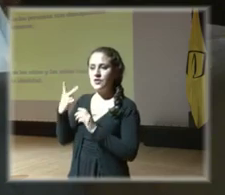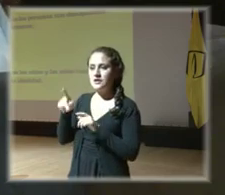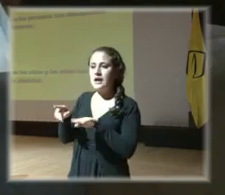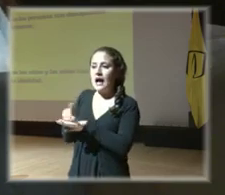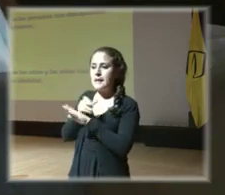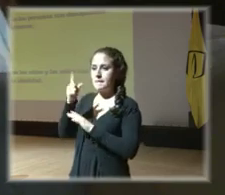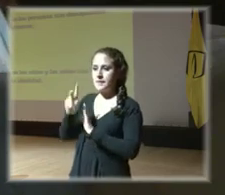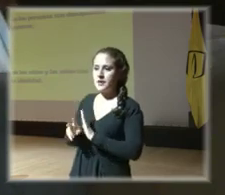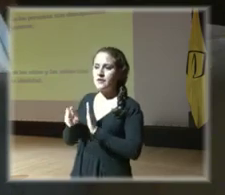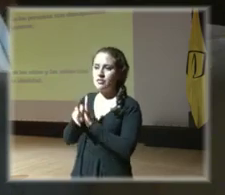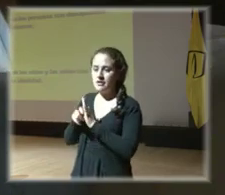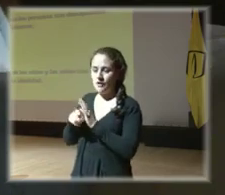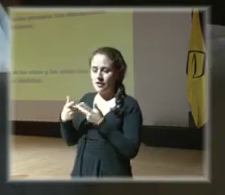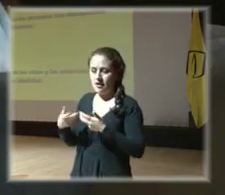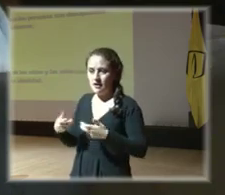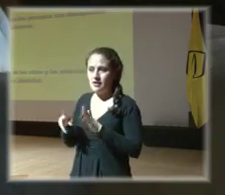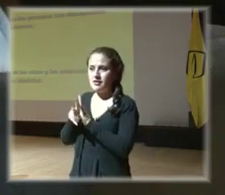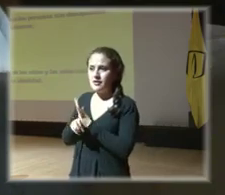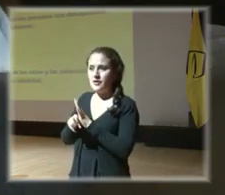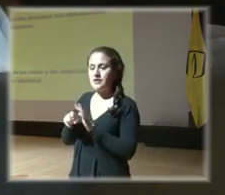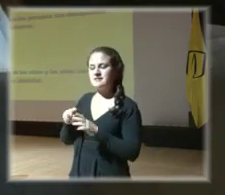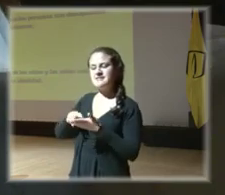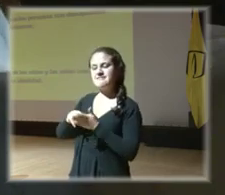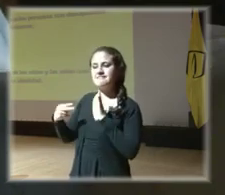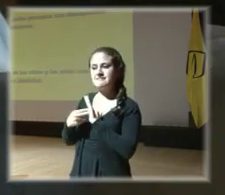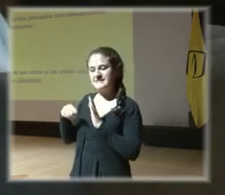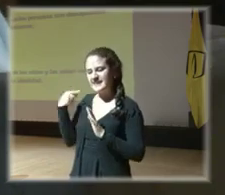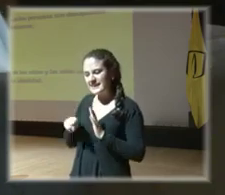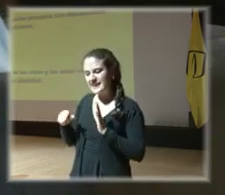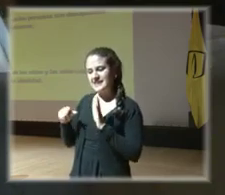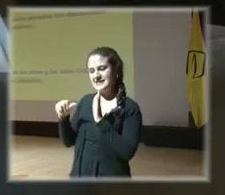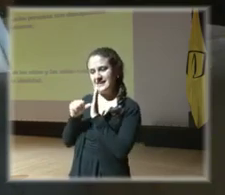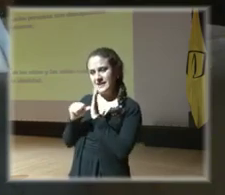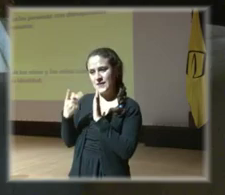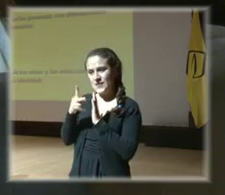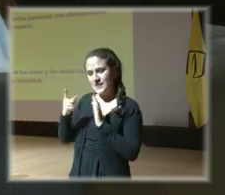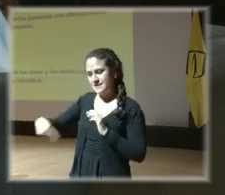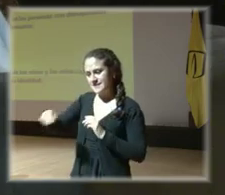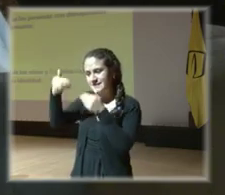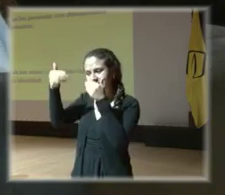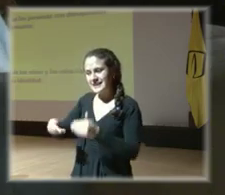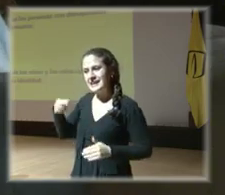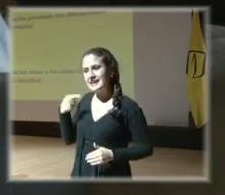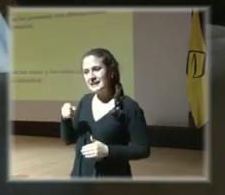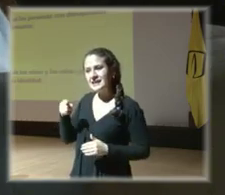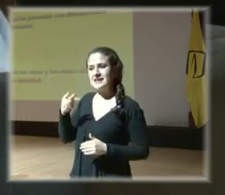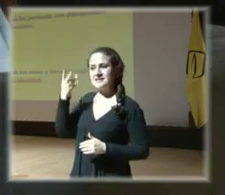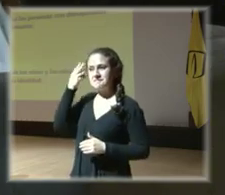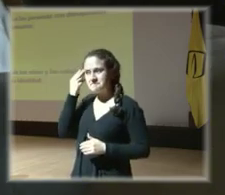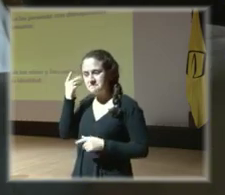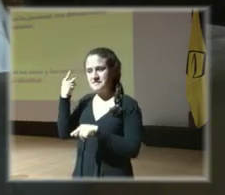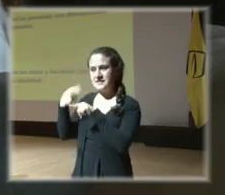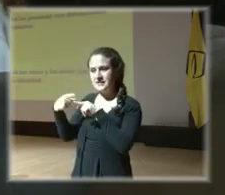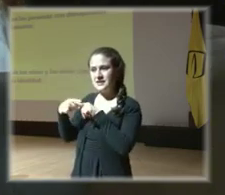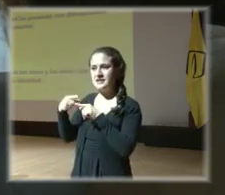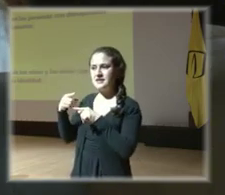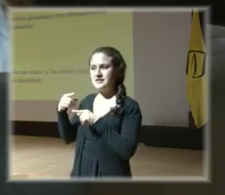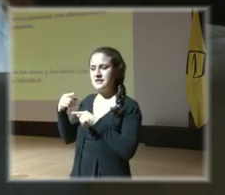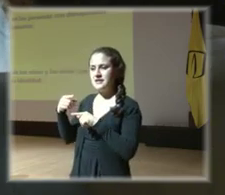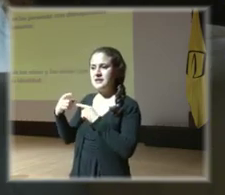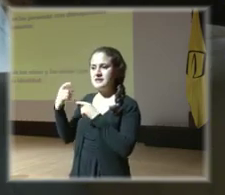teórico, ¿no? ¿Qué significa este artículo para las personas con discapacidad psicosocial, para personas con